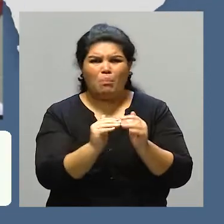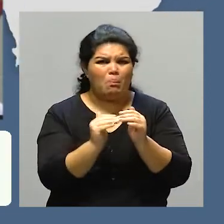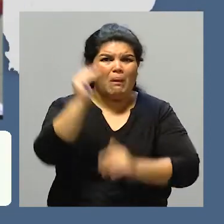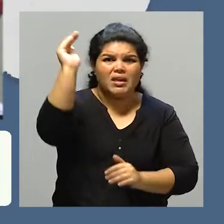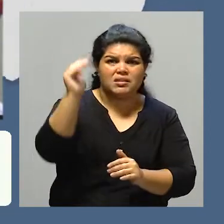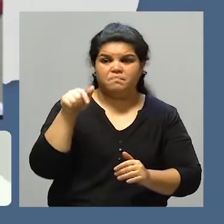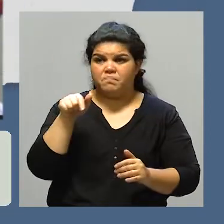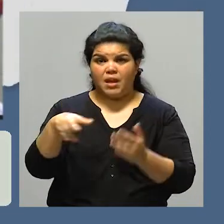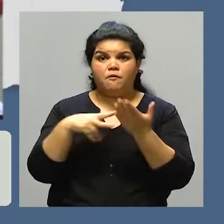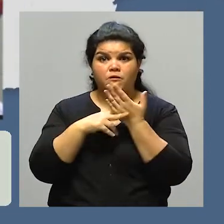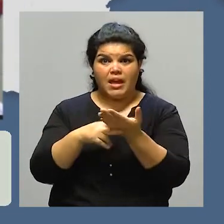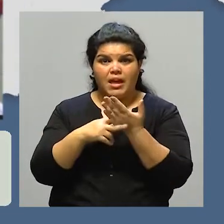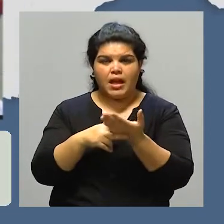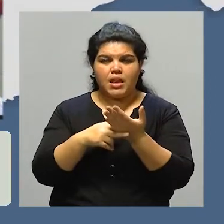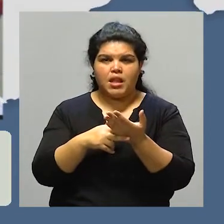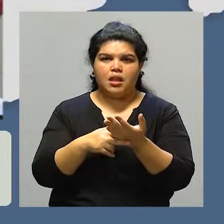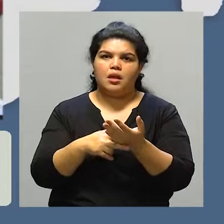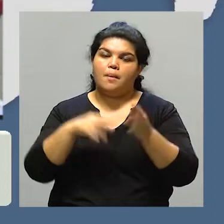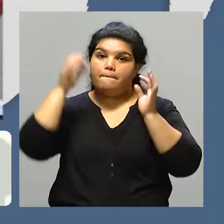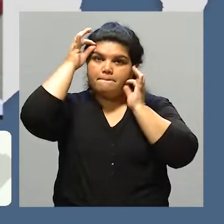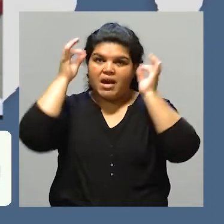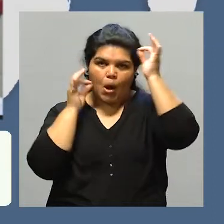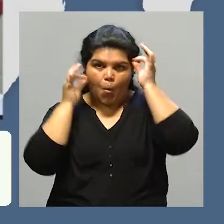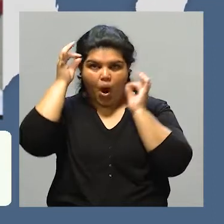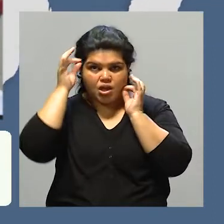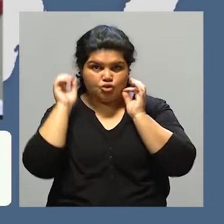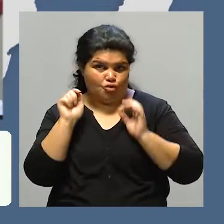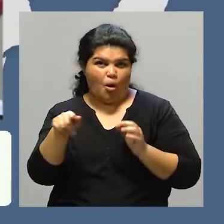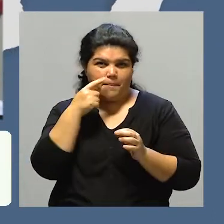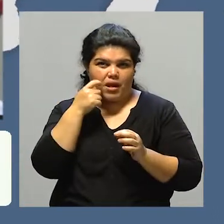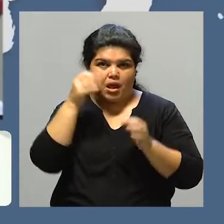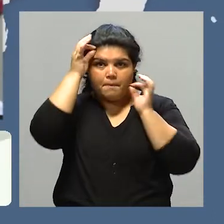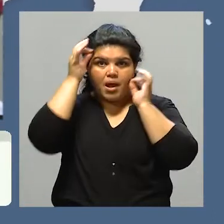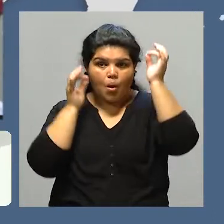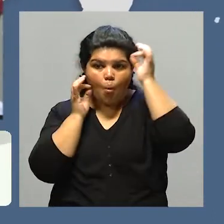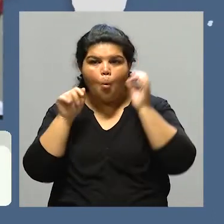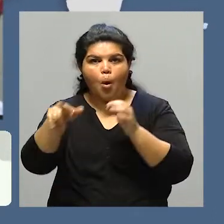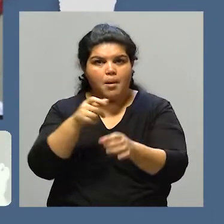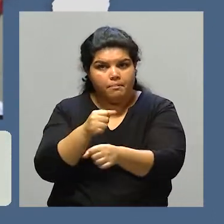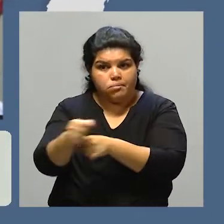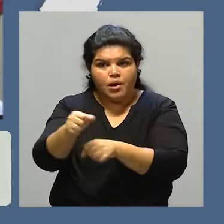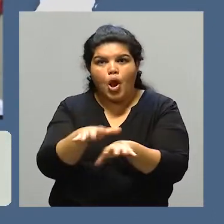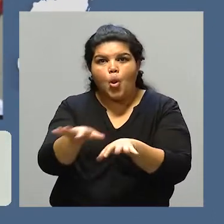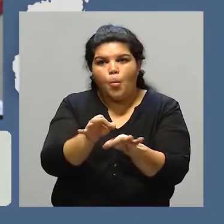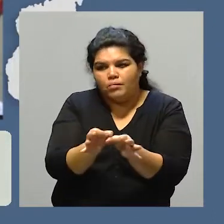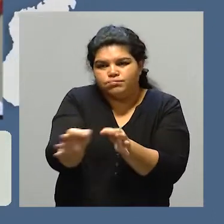logrado superar un umbral en las preferencias electorales más allá del